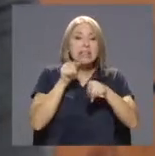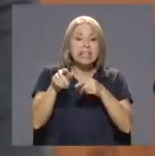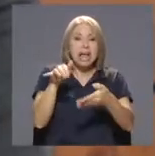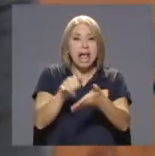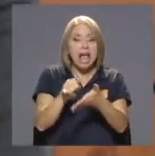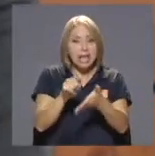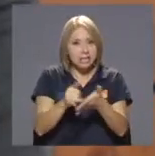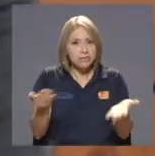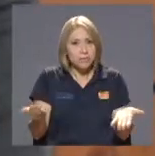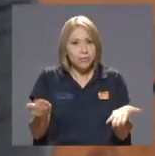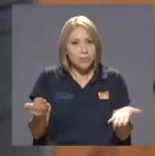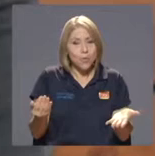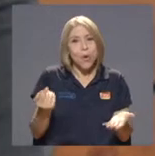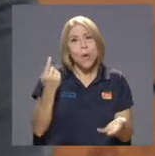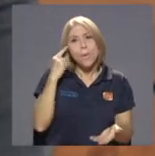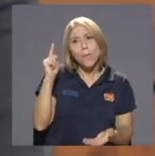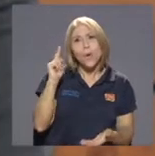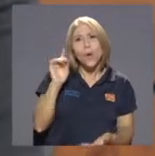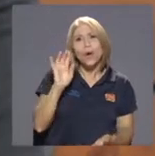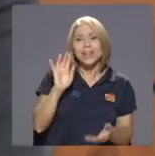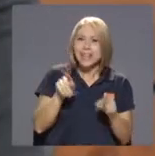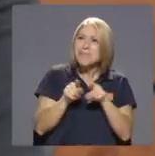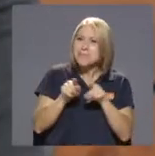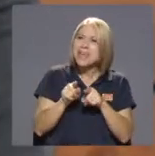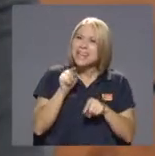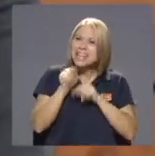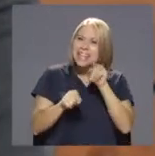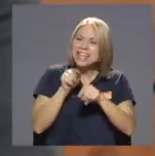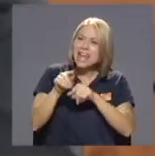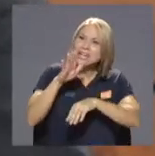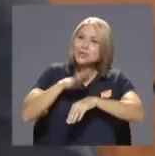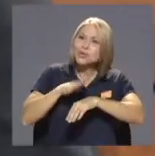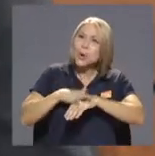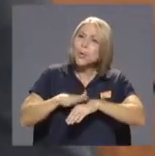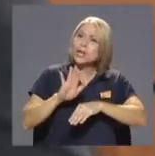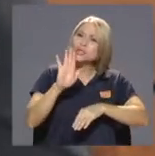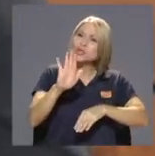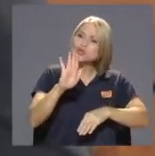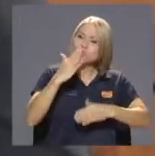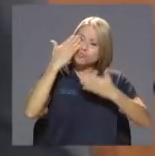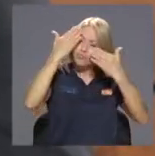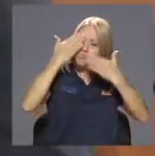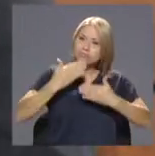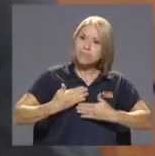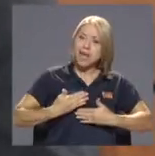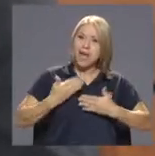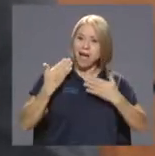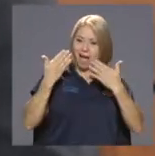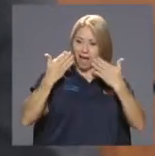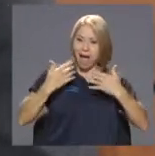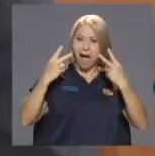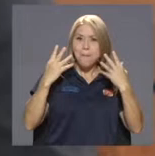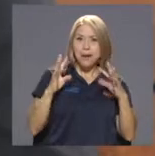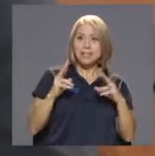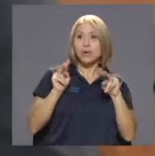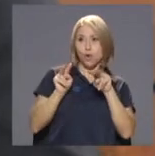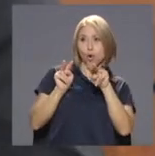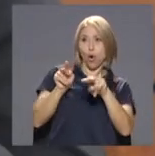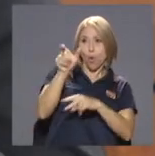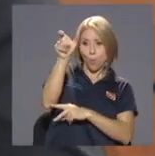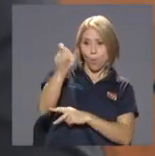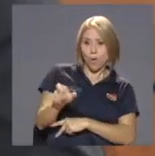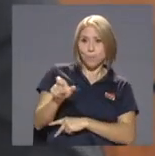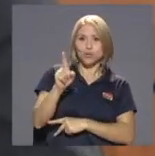marco de su apariencia, inclusive en el sentido de cómo vemos un policía que debe